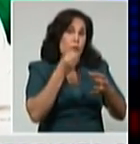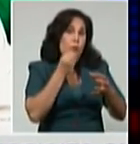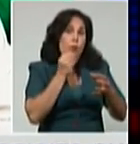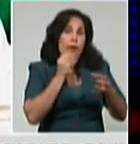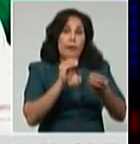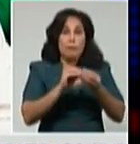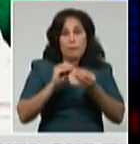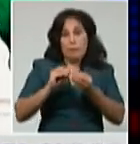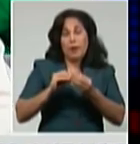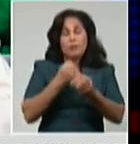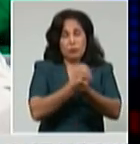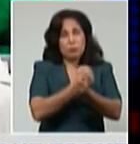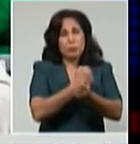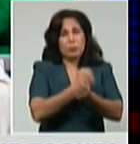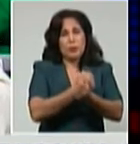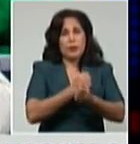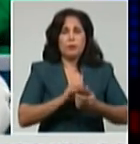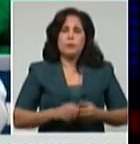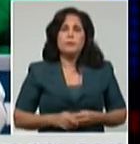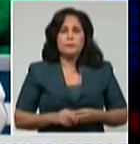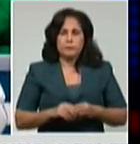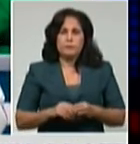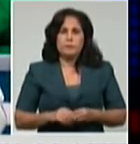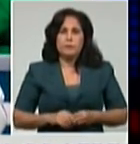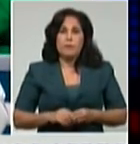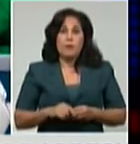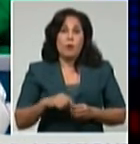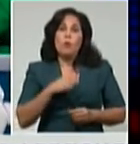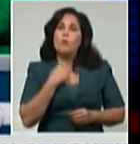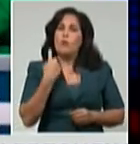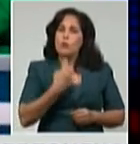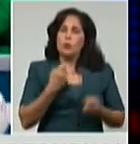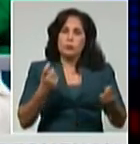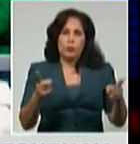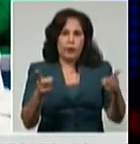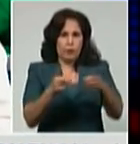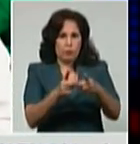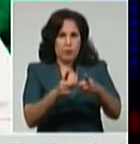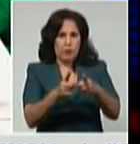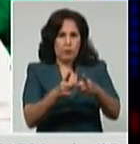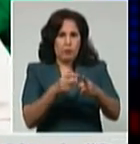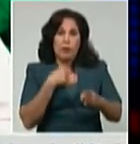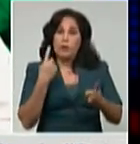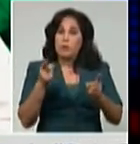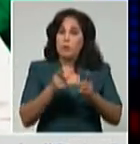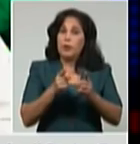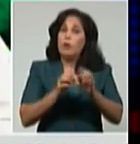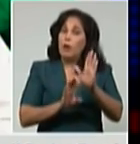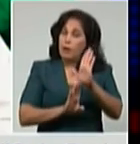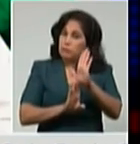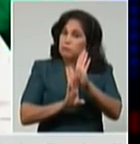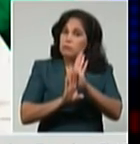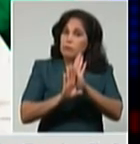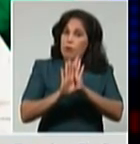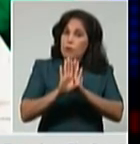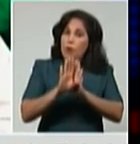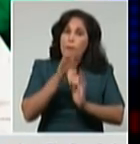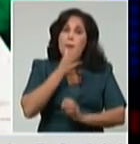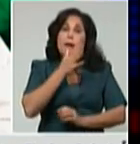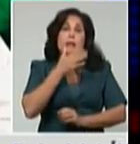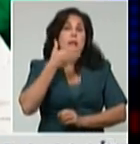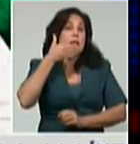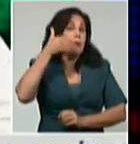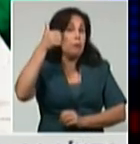lo peligroso de esta enfermedad. Por eso, resumiendo, Gisela, la evolución creo que es una evolución